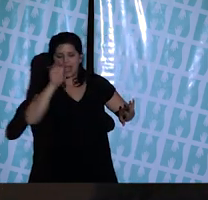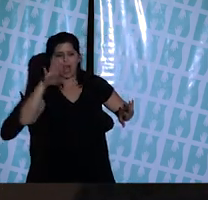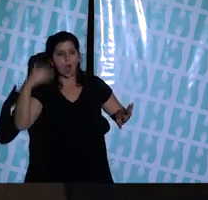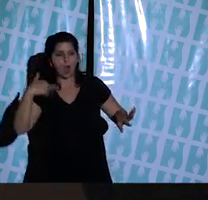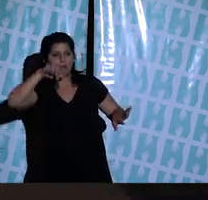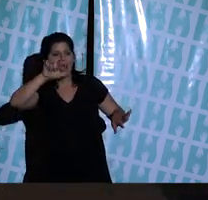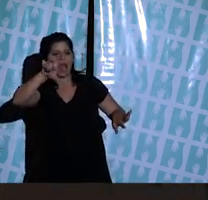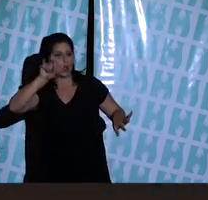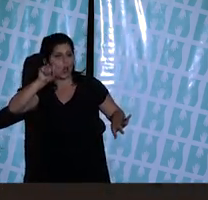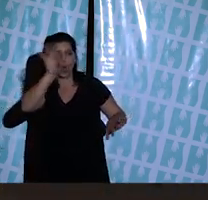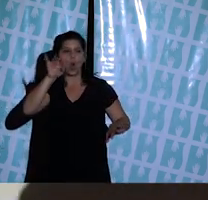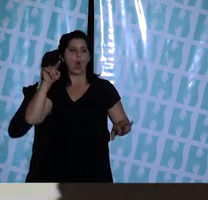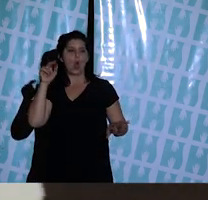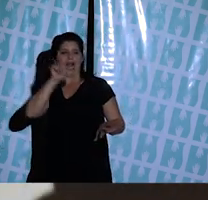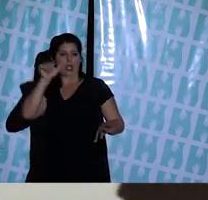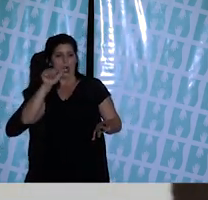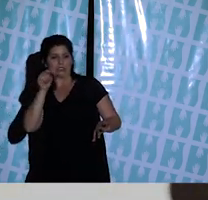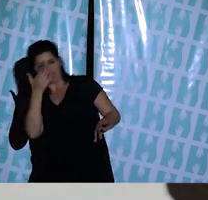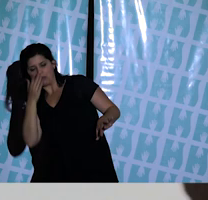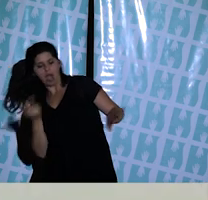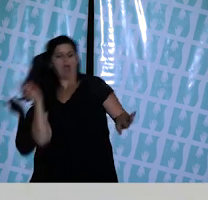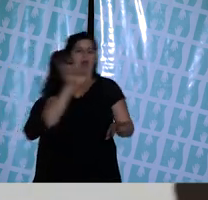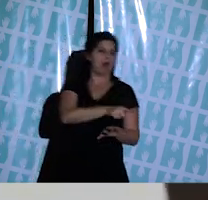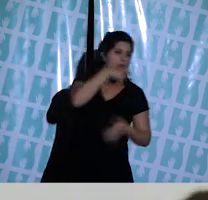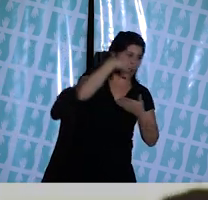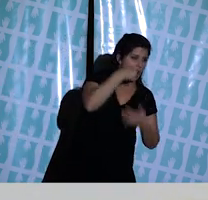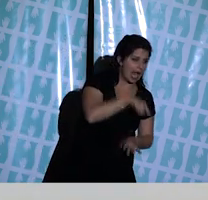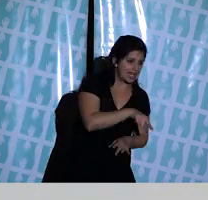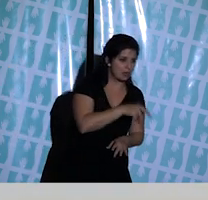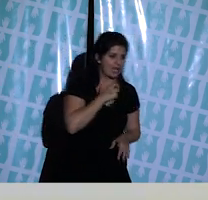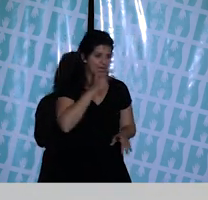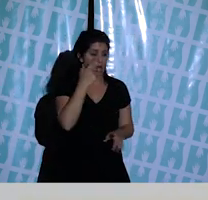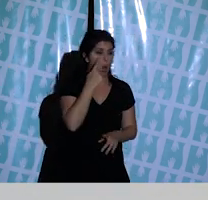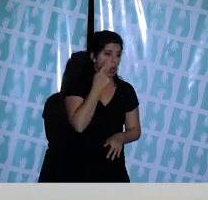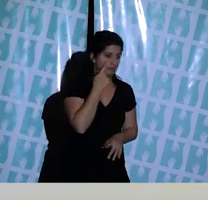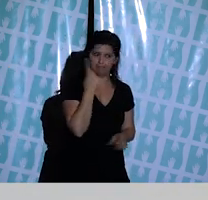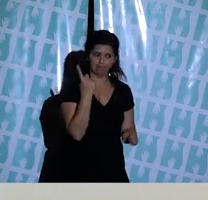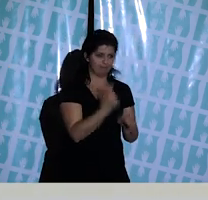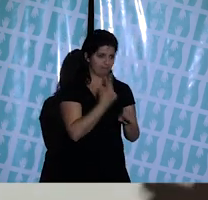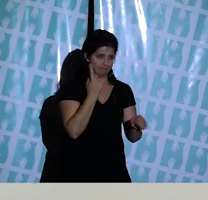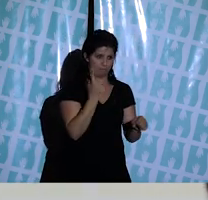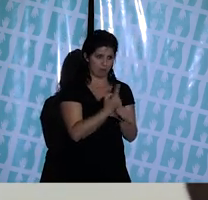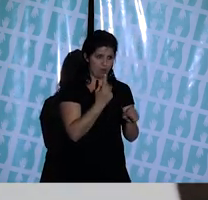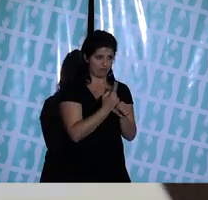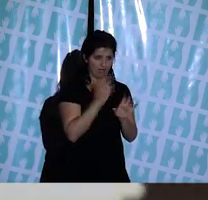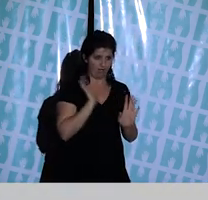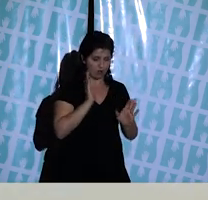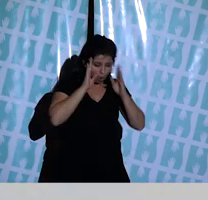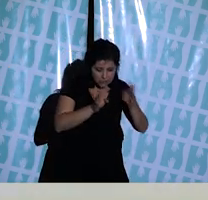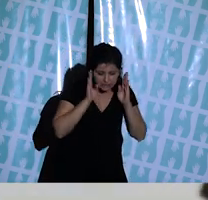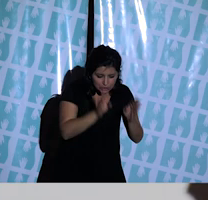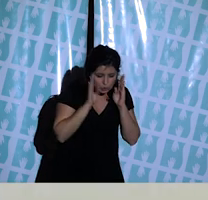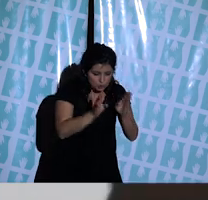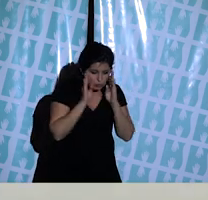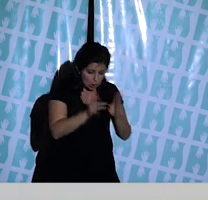cocaína porque intentan controlarlo y no pueden. La obsesión, están pendientes,